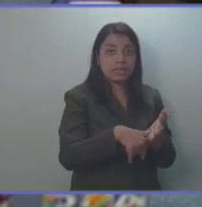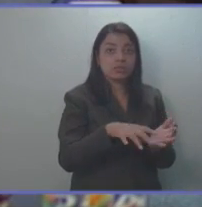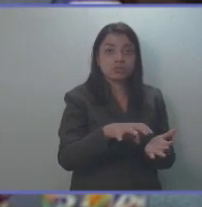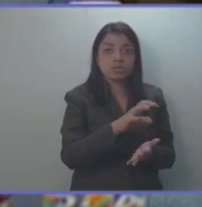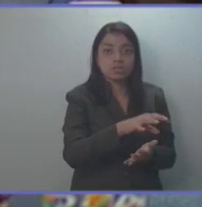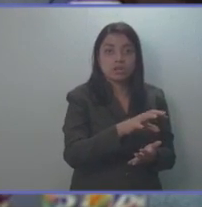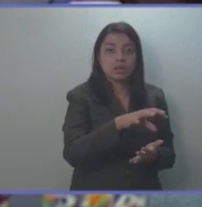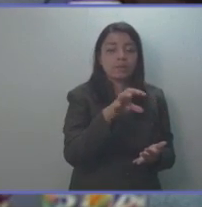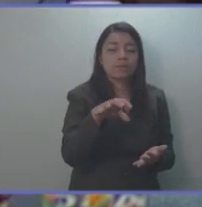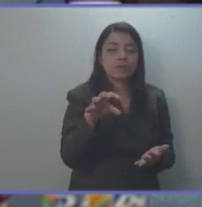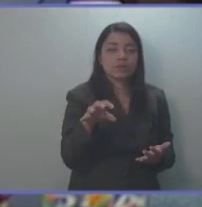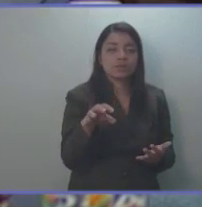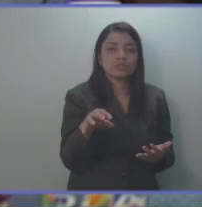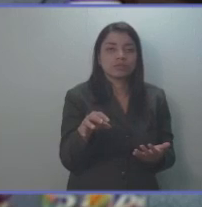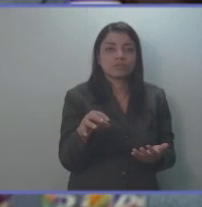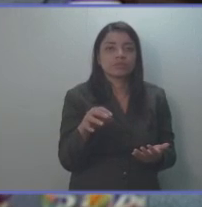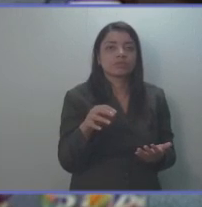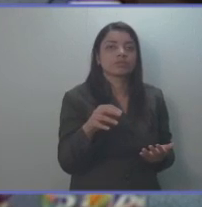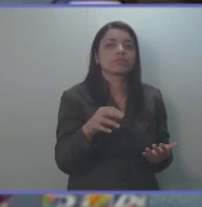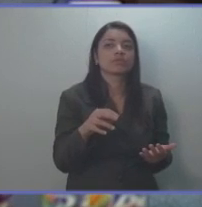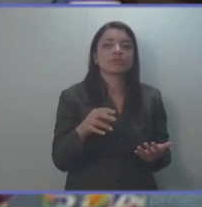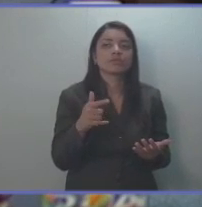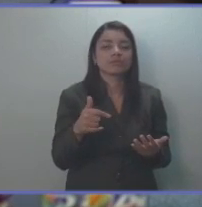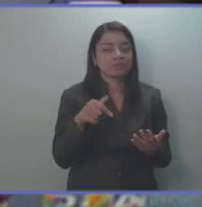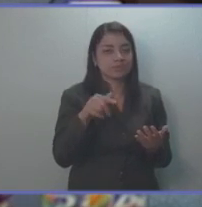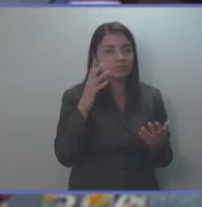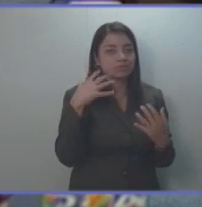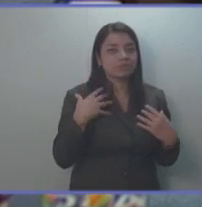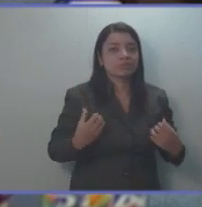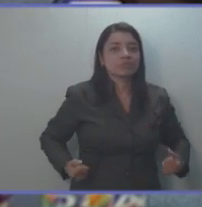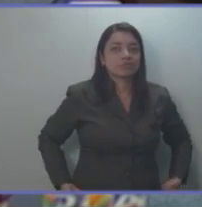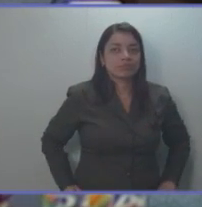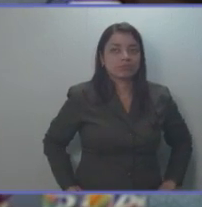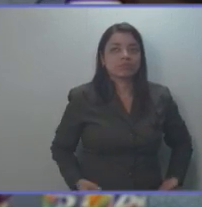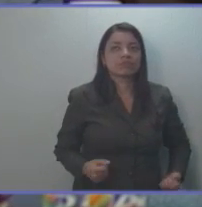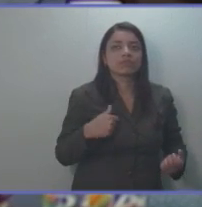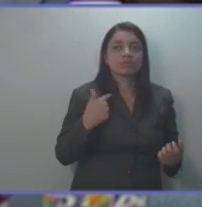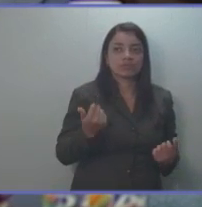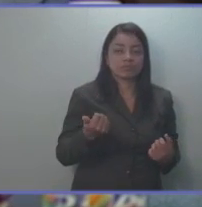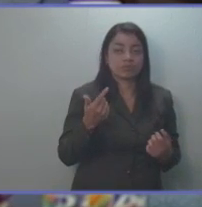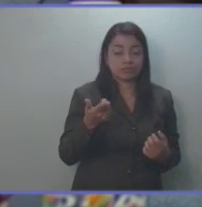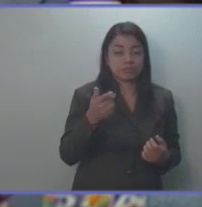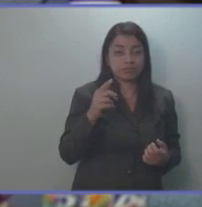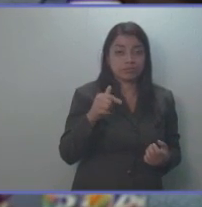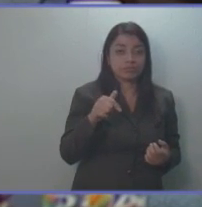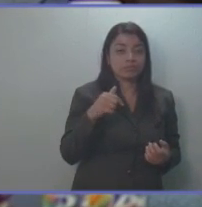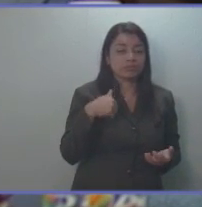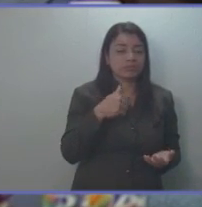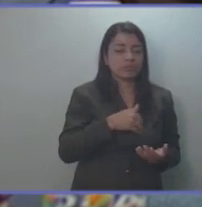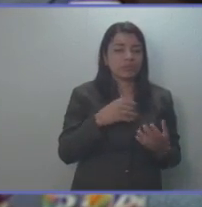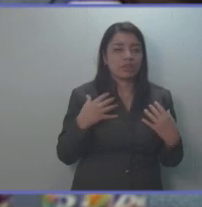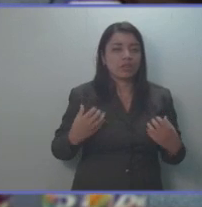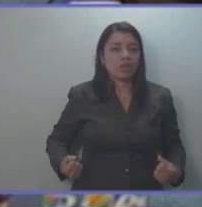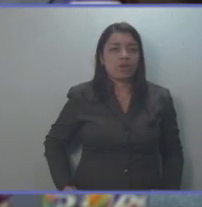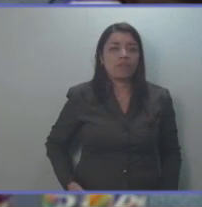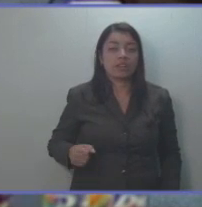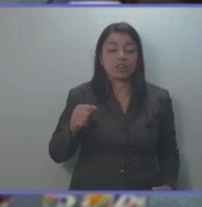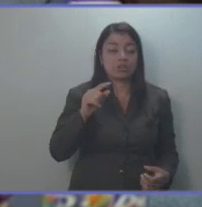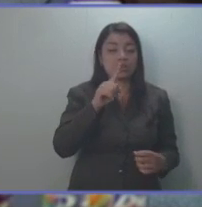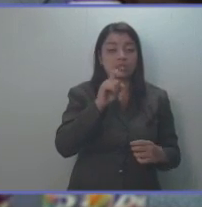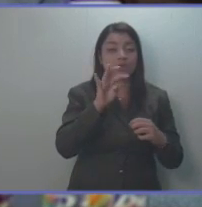municipios declarados, como lo repito, por el mismo gobierno a través de Protección Civil en alerta